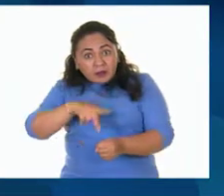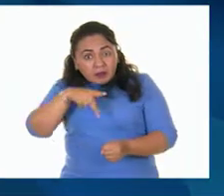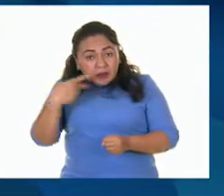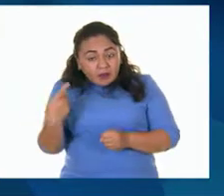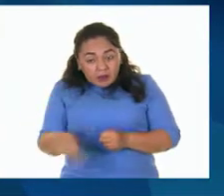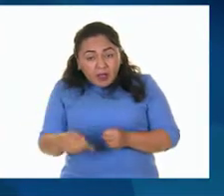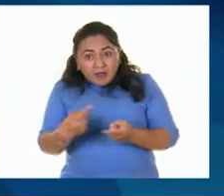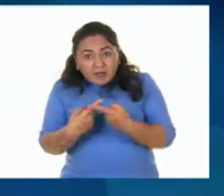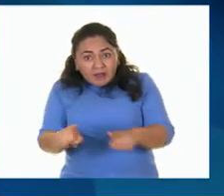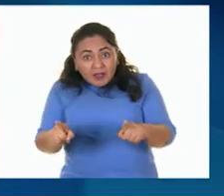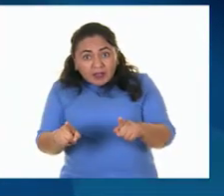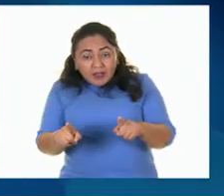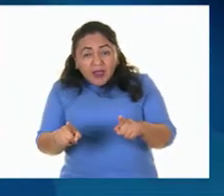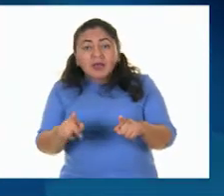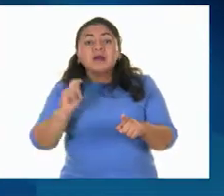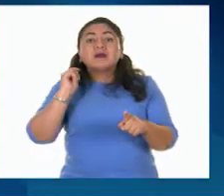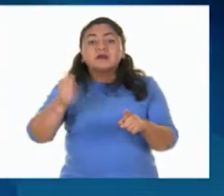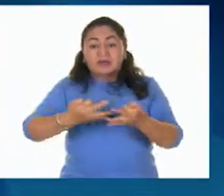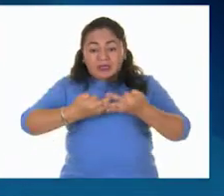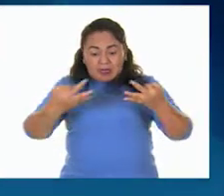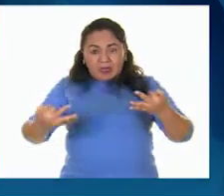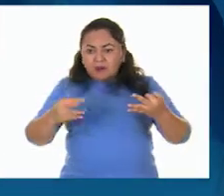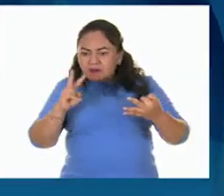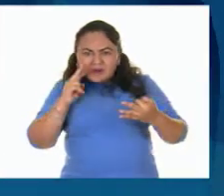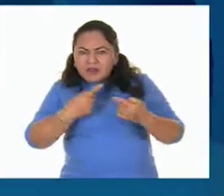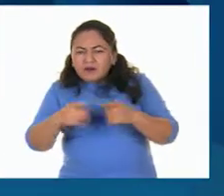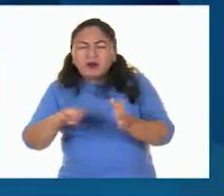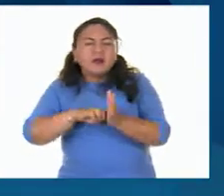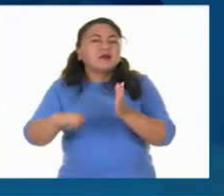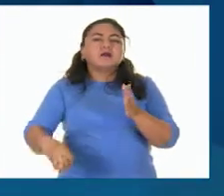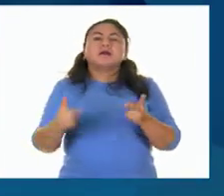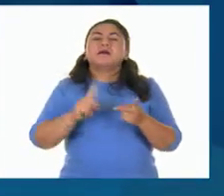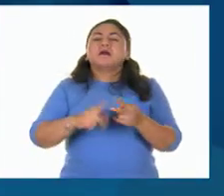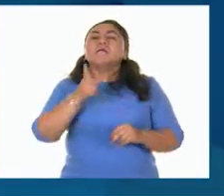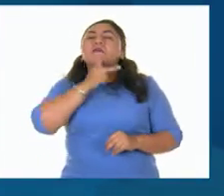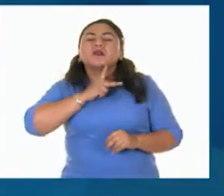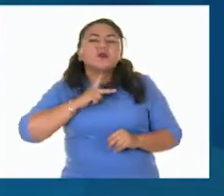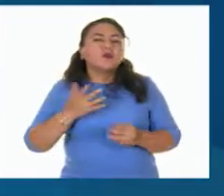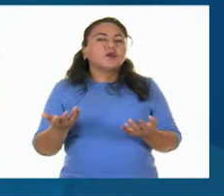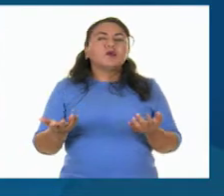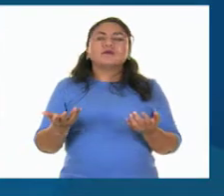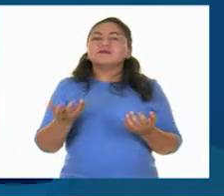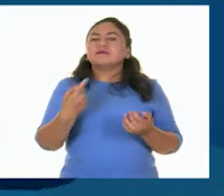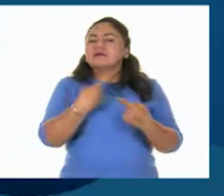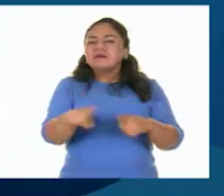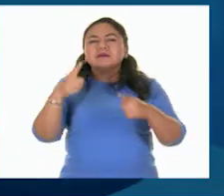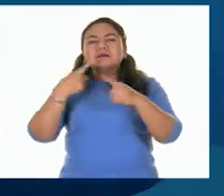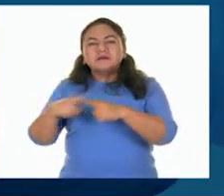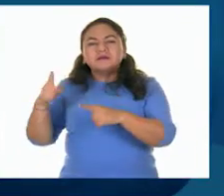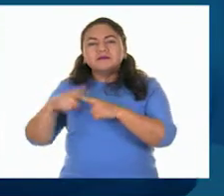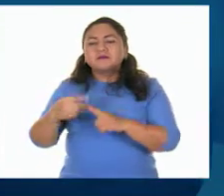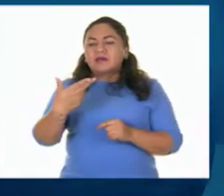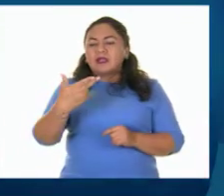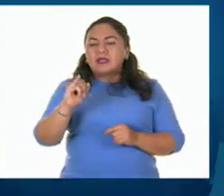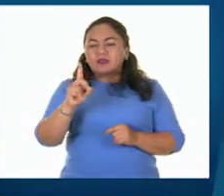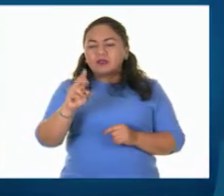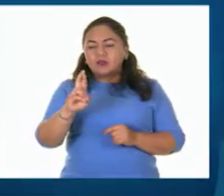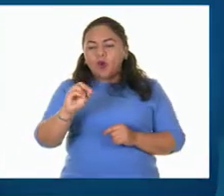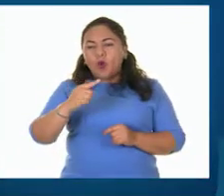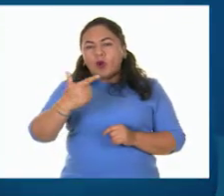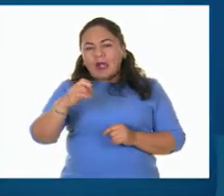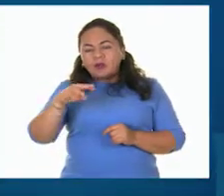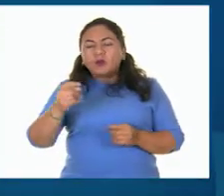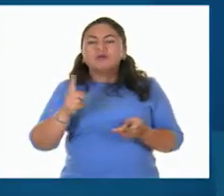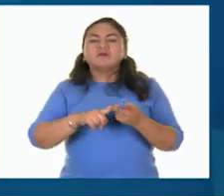sea distinta de los componentes del terreno, tales como el petróleo y todos los carburos de hidrógeno